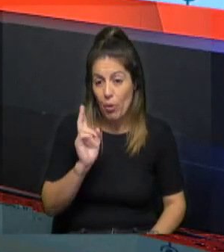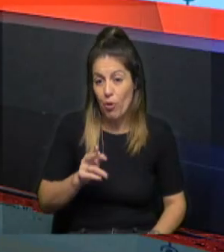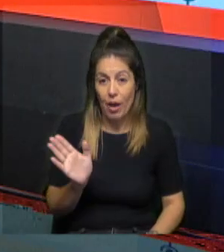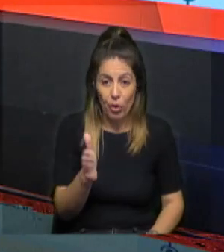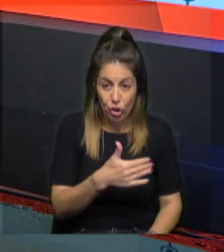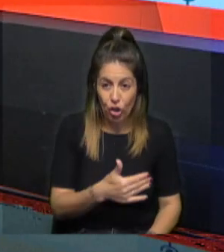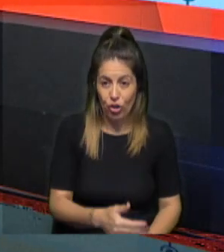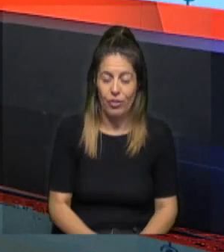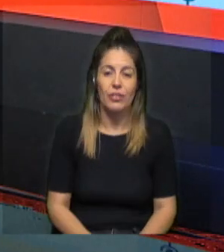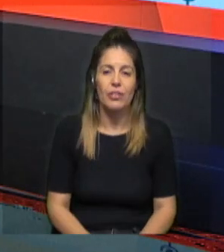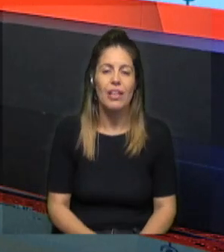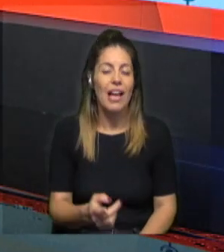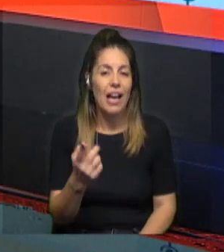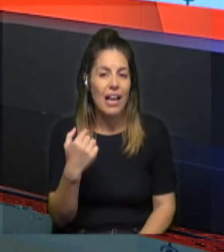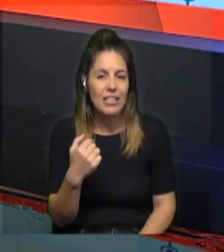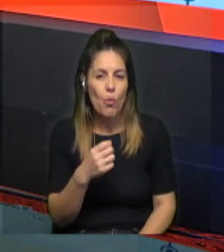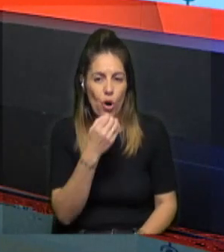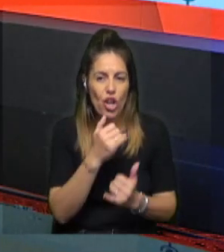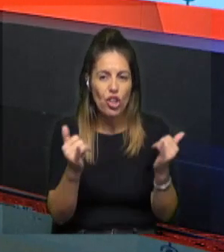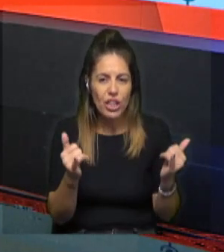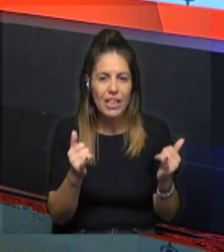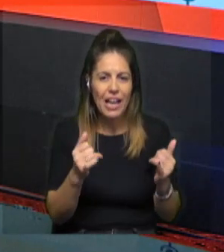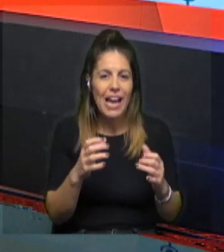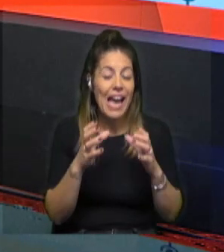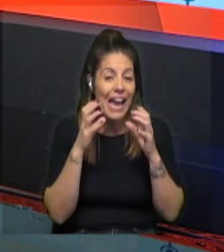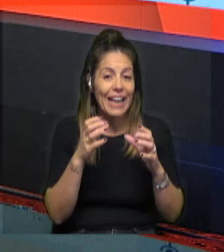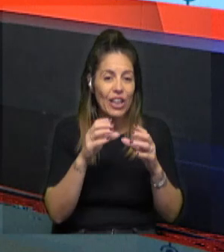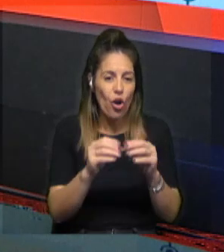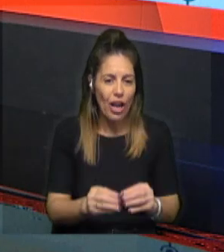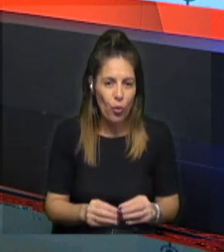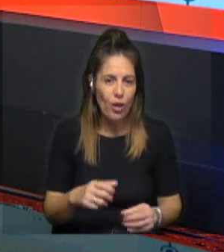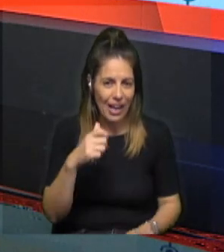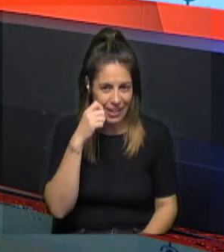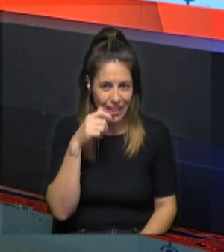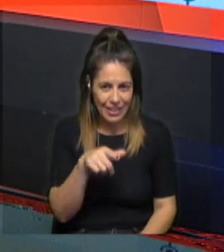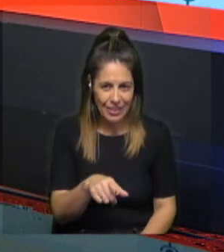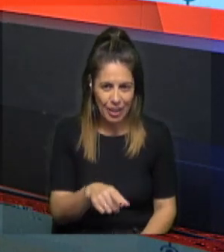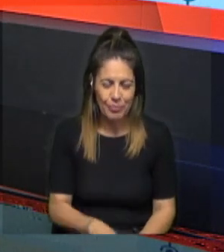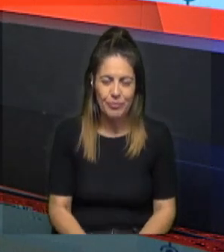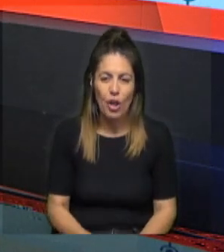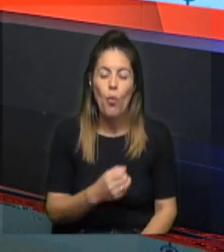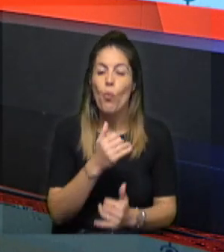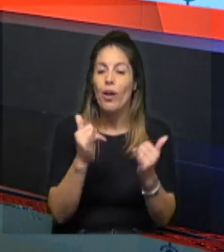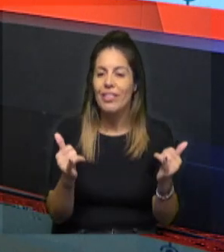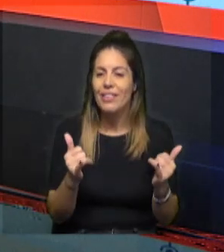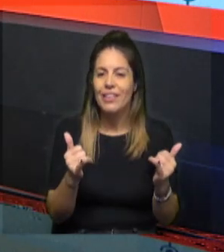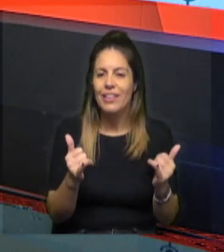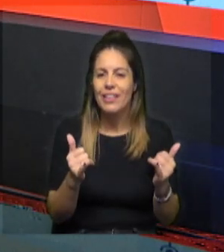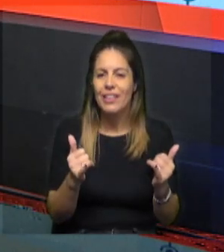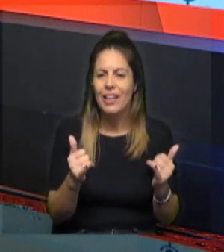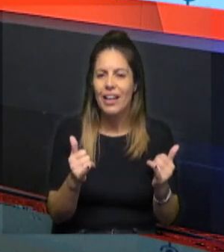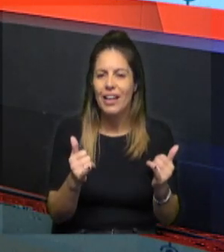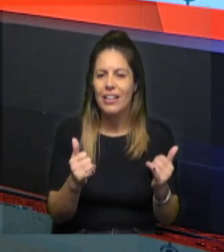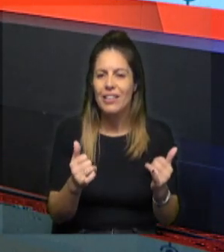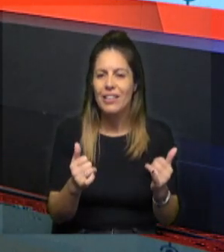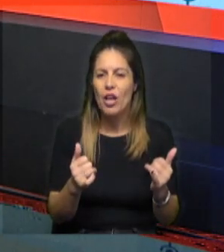el de ayer también está lindo. Muy buenos días, el riesgo de calcular edades, Montevideo, qué lindo te veo con tu cerro y la fortaleza. Muy buenos días, son mi adicción diario. Pregúntale al